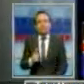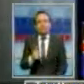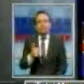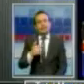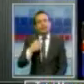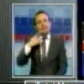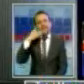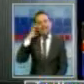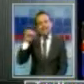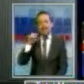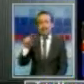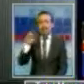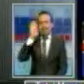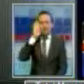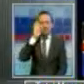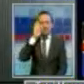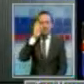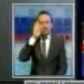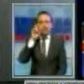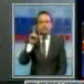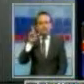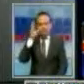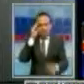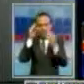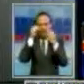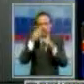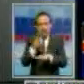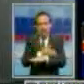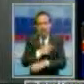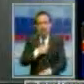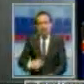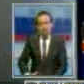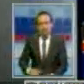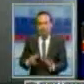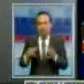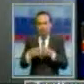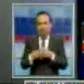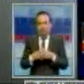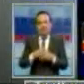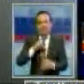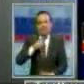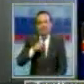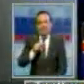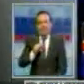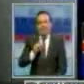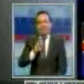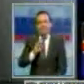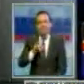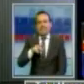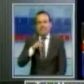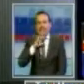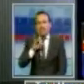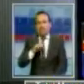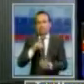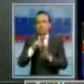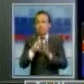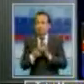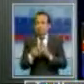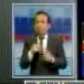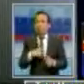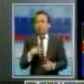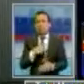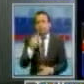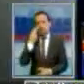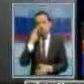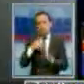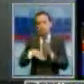que Michelle Bachelet, ella tiene la experiencia de gobierno, ya armó un gabinete, hizo cambios en su gabinete, conoce hoy día